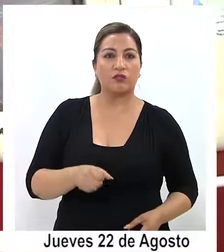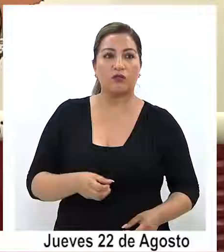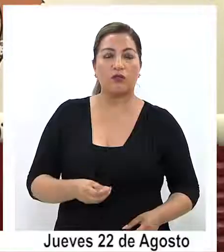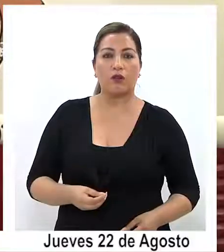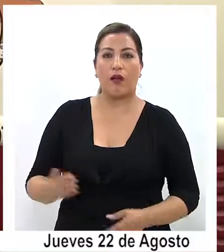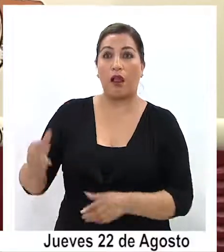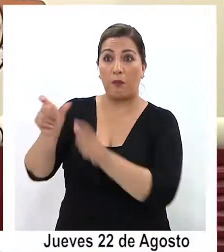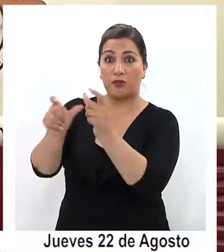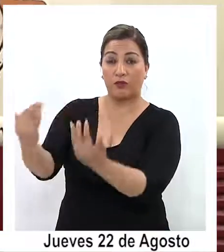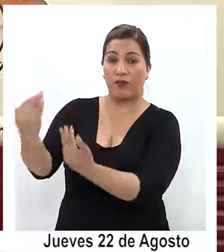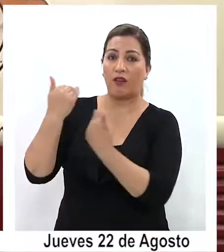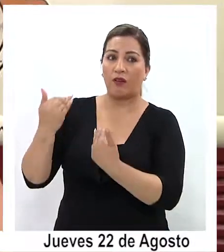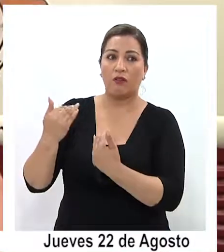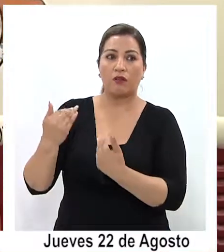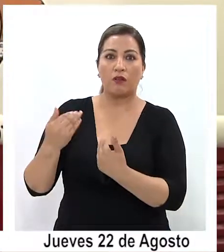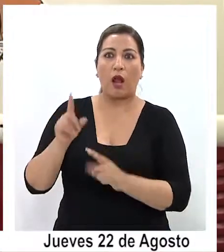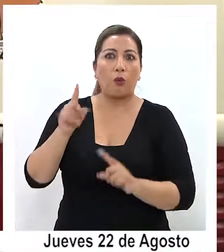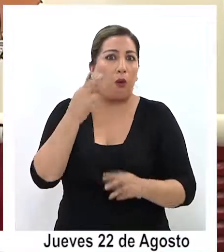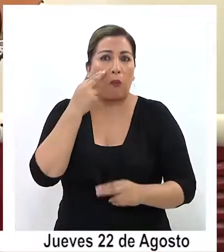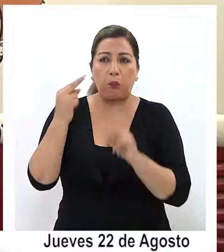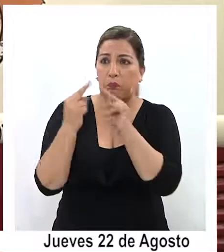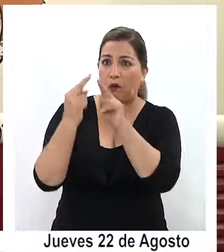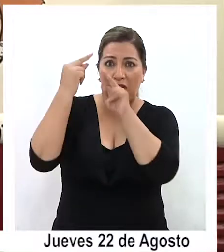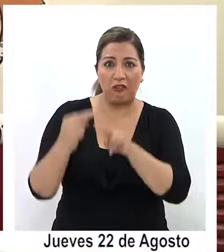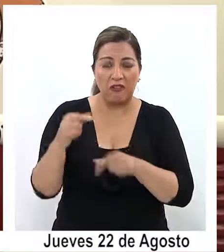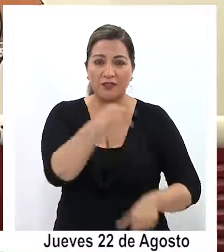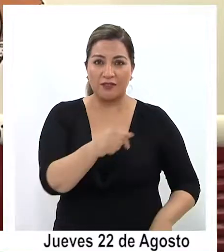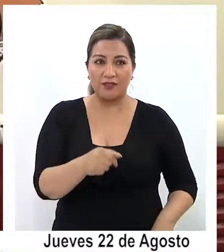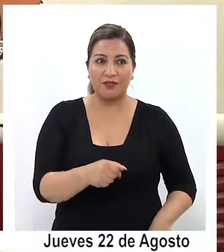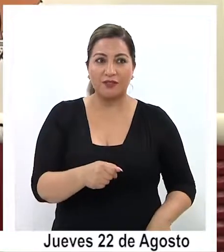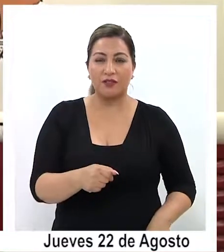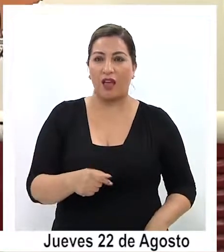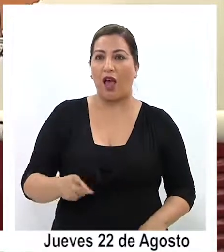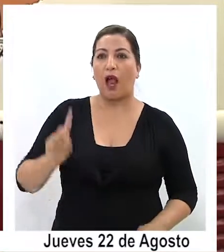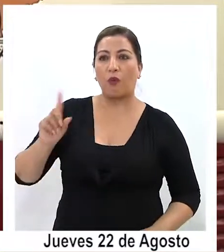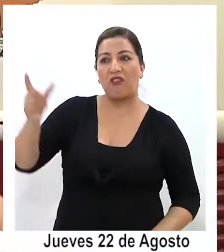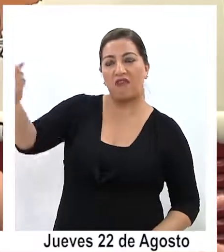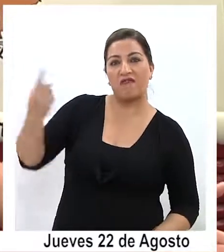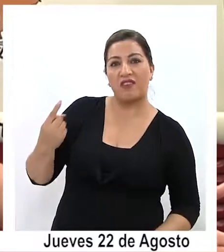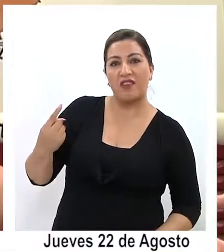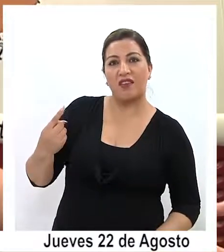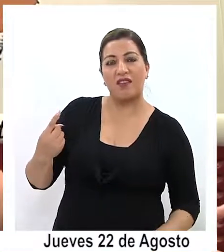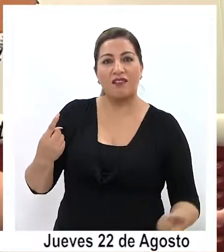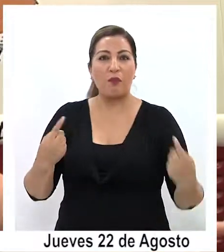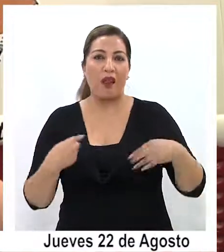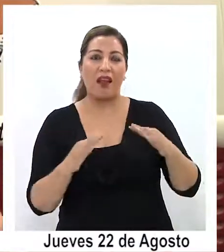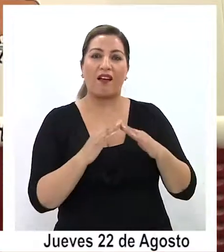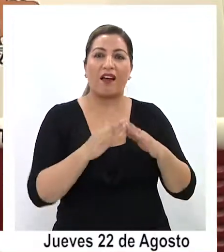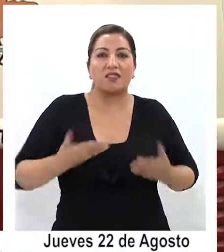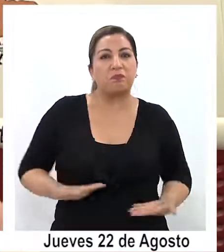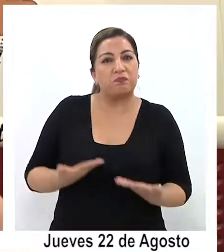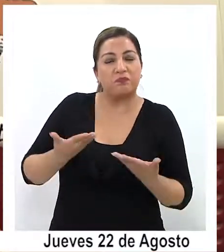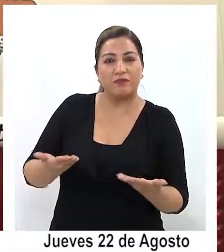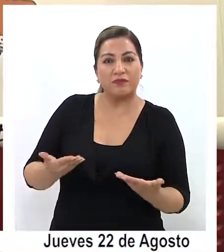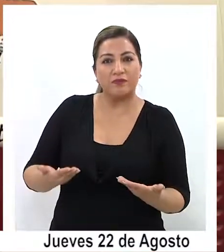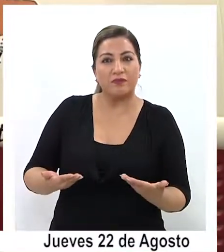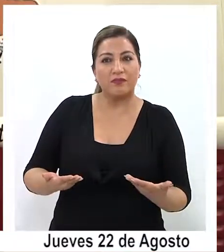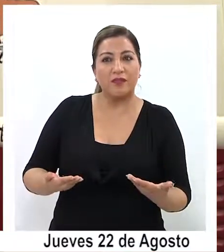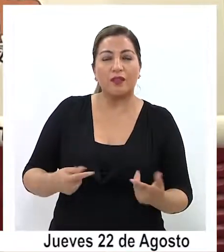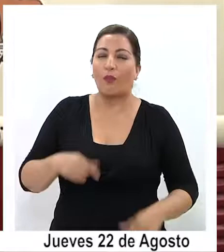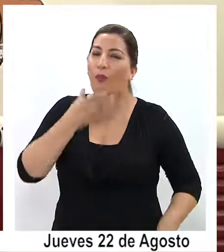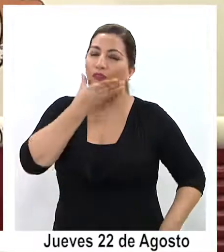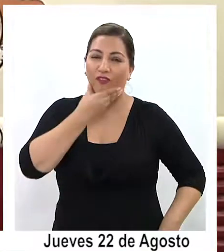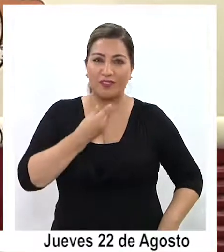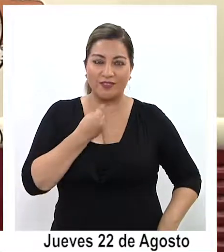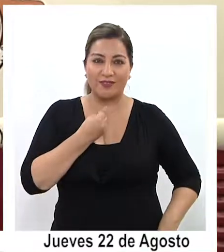un apoyo de la gente, así que no nos conocen, pero que se arrima uno y siempre te abran las puertas de su casa a veces, que vos decís, uy, qué loco, qué lindo,